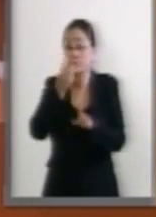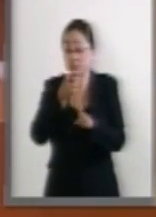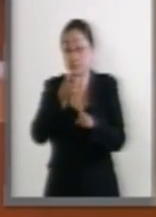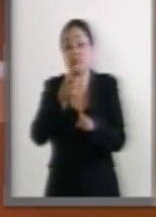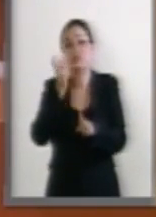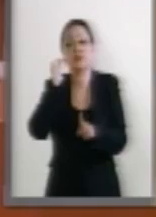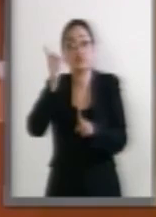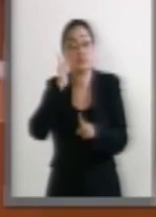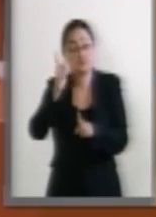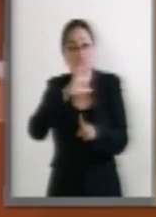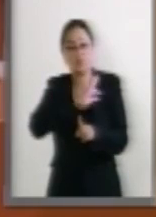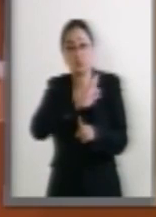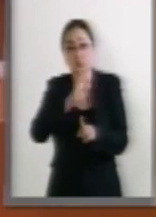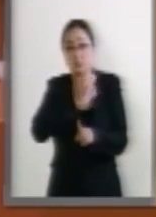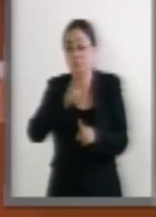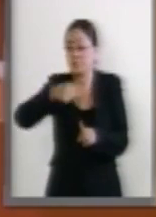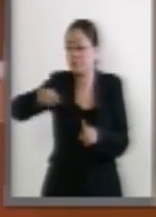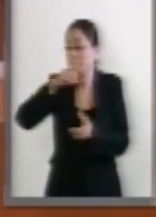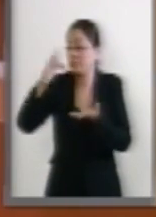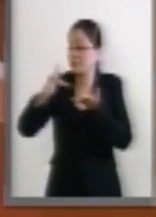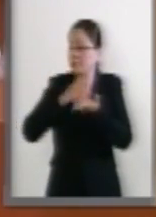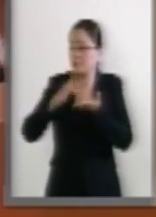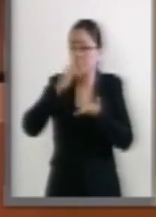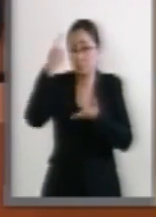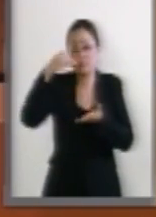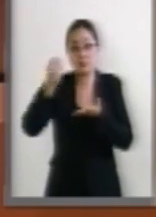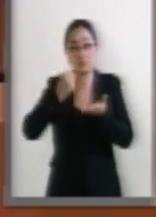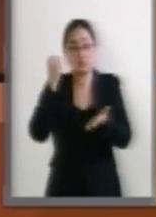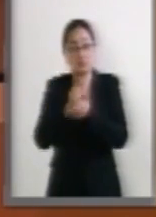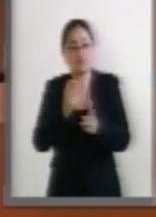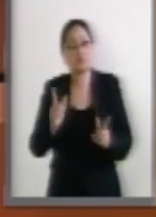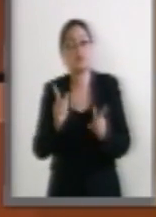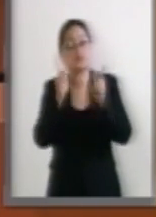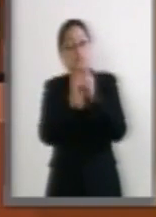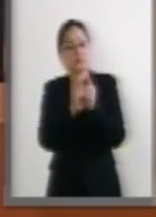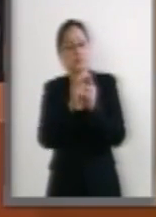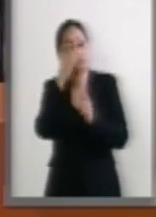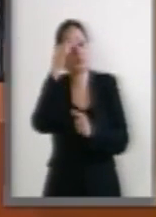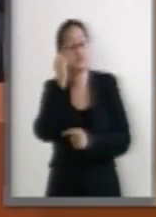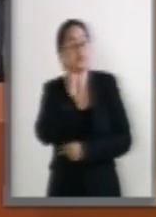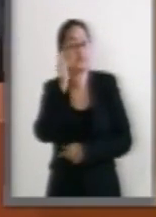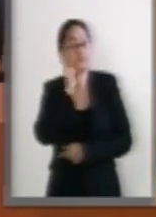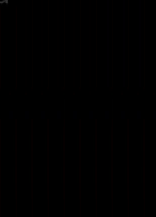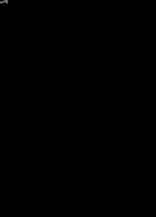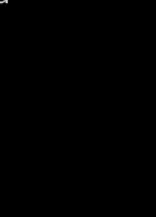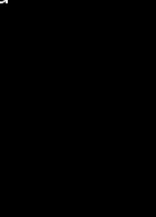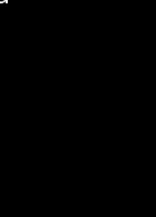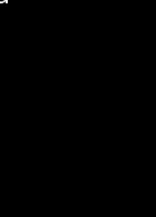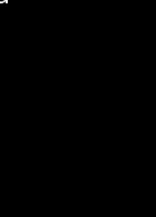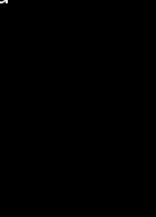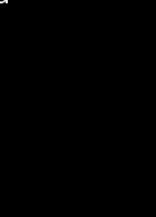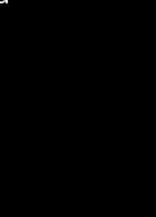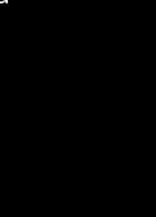encuentre el respaldo necesario para su aprobación. Es cuanto, senadora presidenta.